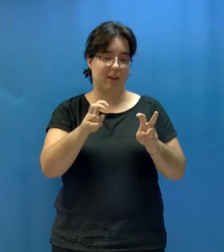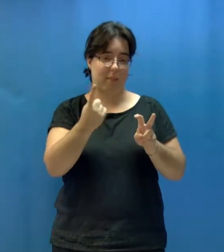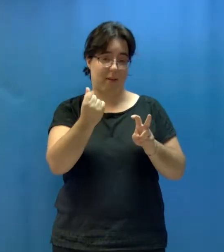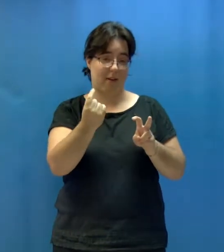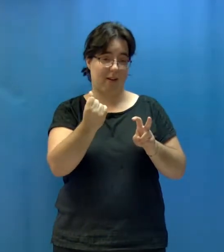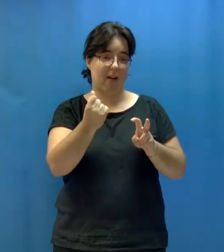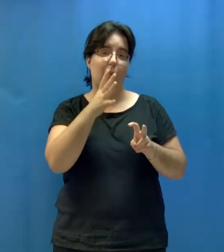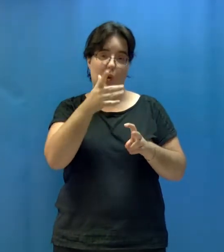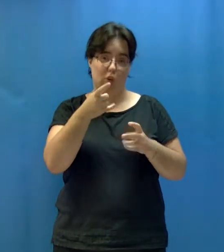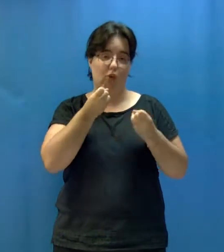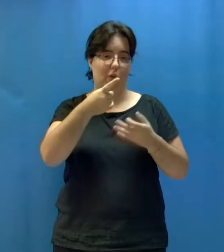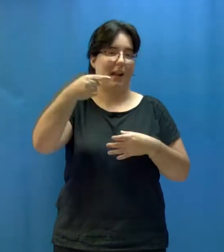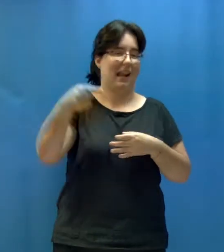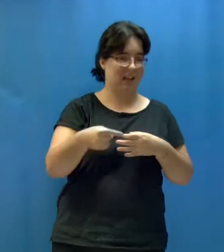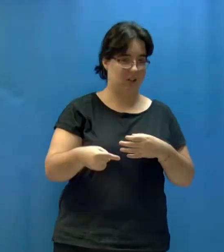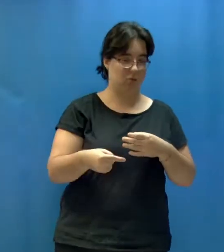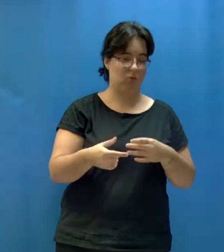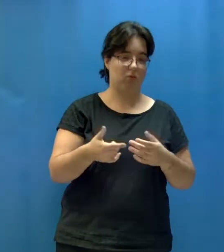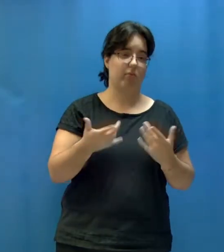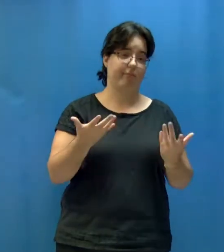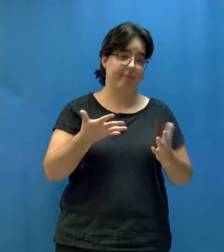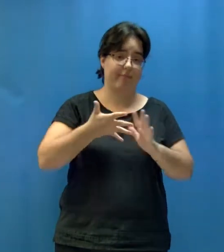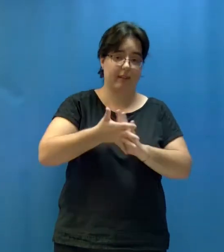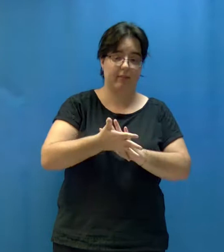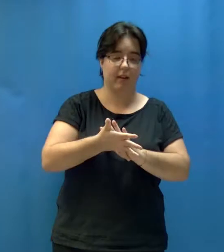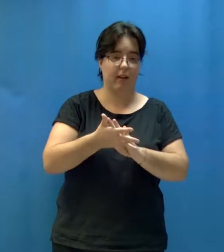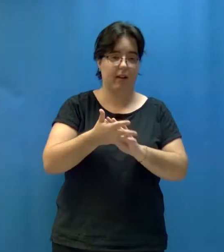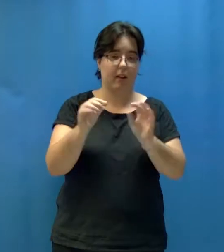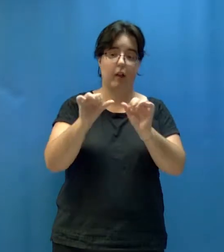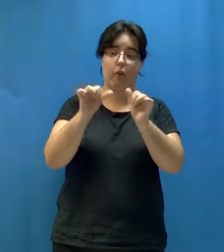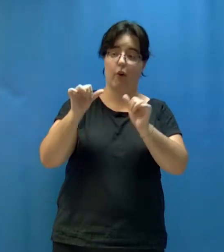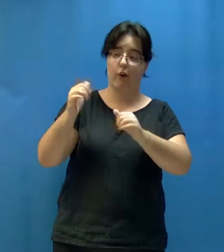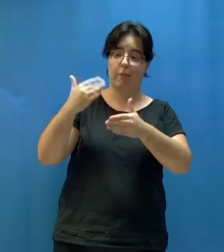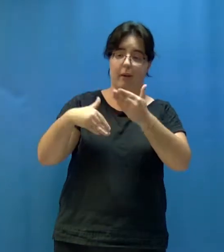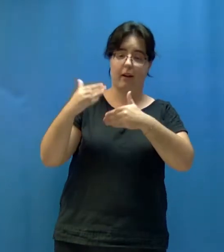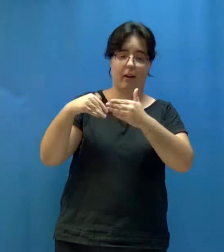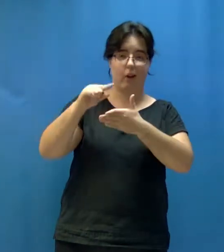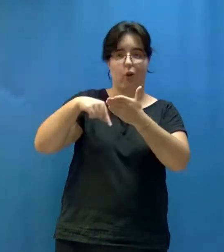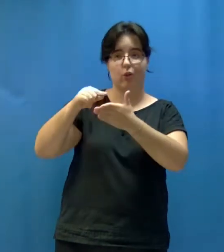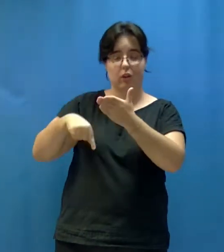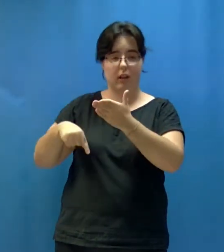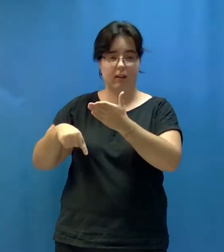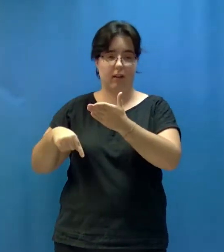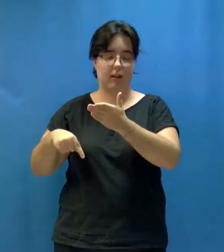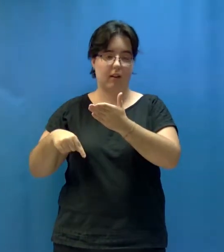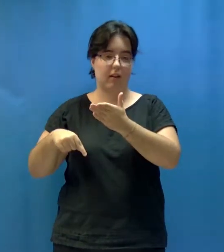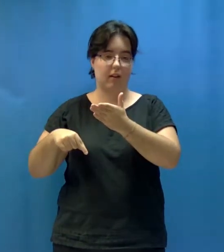es negativo, objeta esa forma de contratar cuando